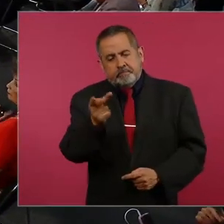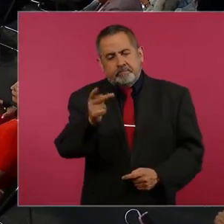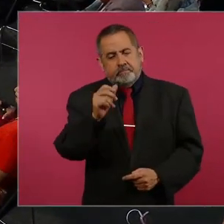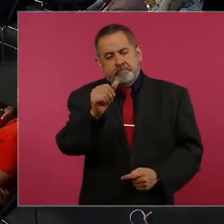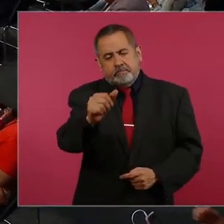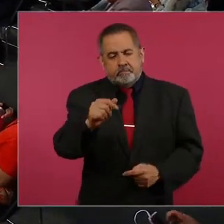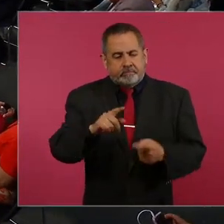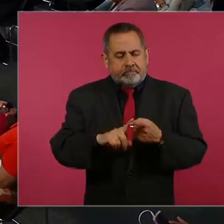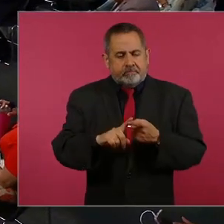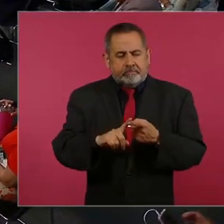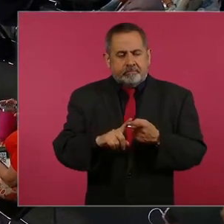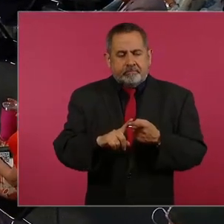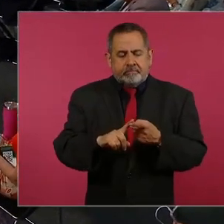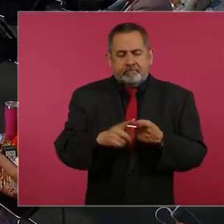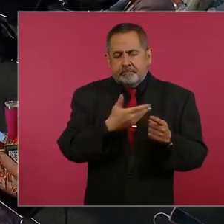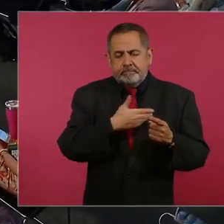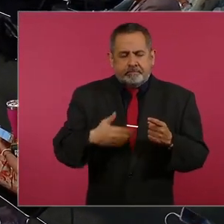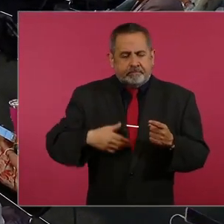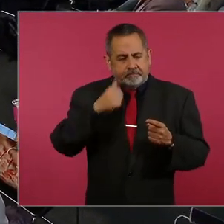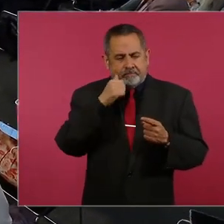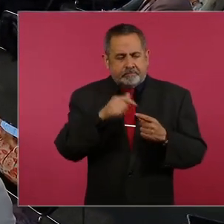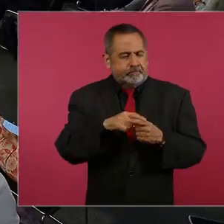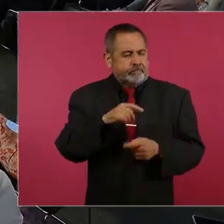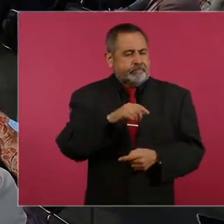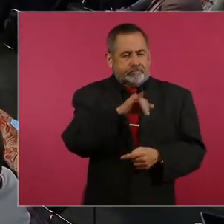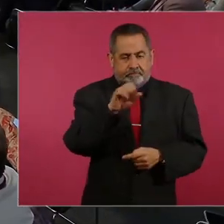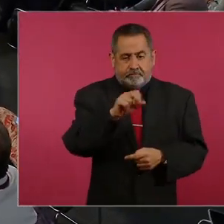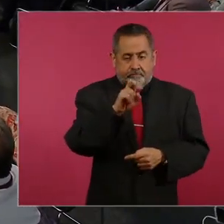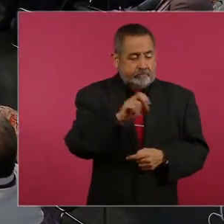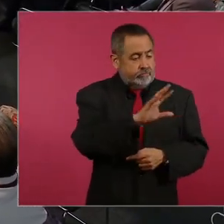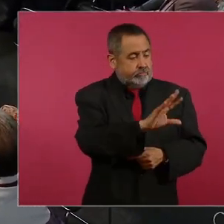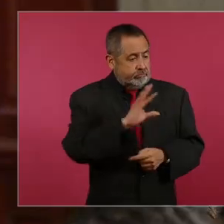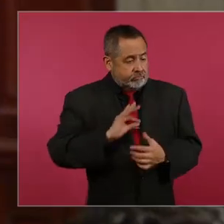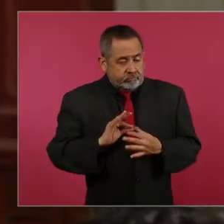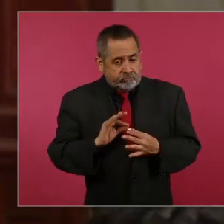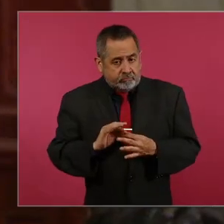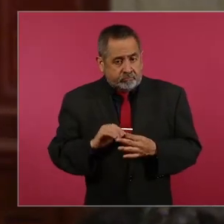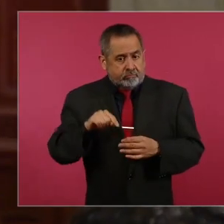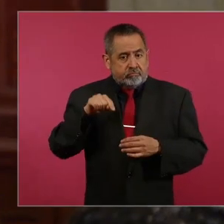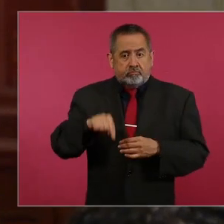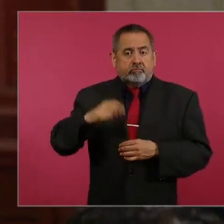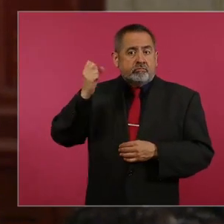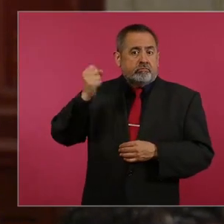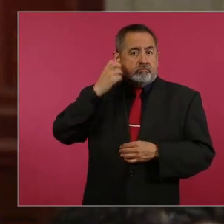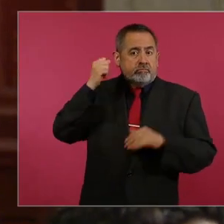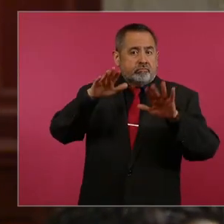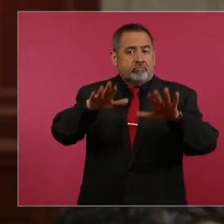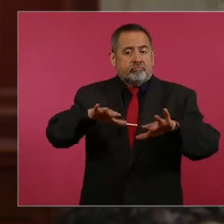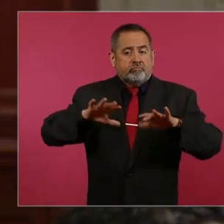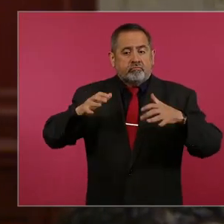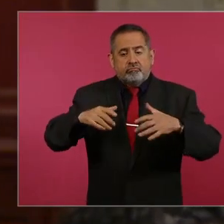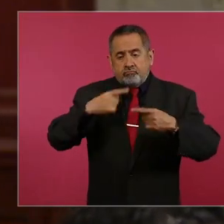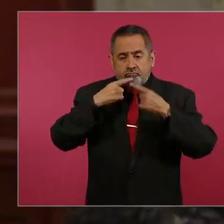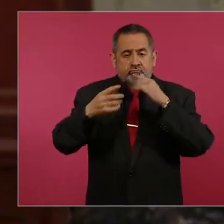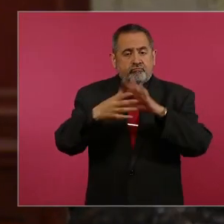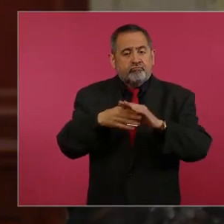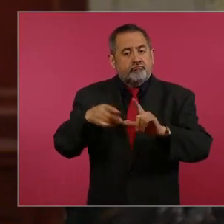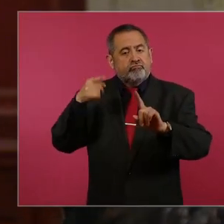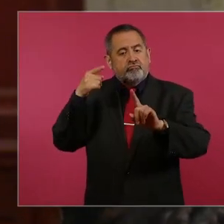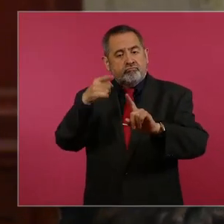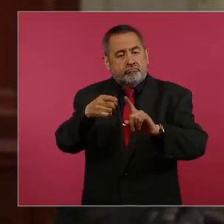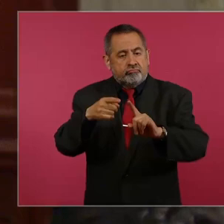Ramírez Cuevas nos decía que uno de los propósitos de estas conferencias mañaneras era